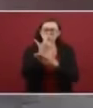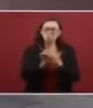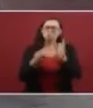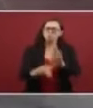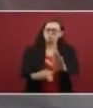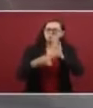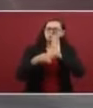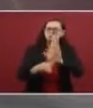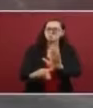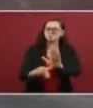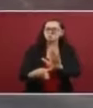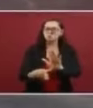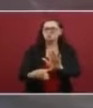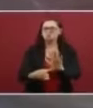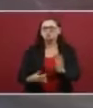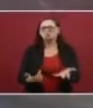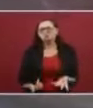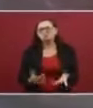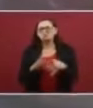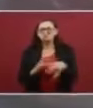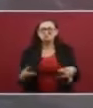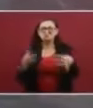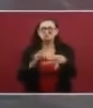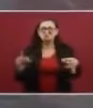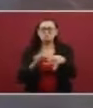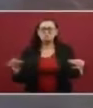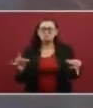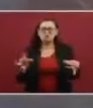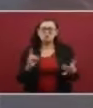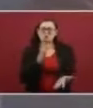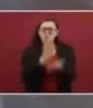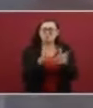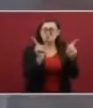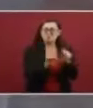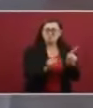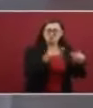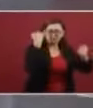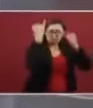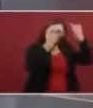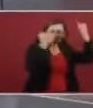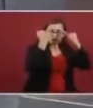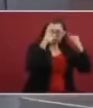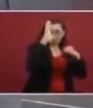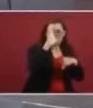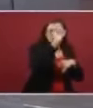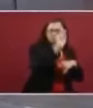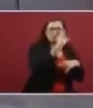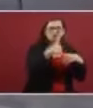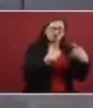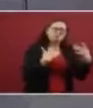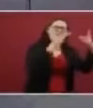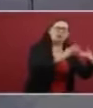está conformada por los pobres, los desheredados, los que no tienen oportunidades, los que sufren, los que viven en este valle